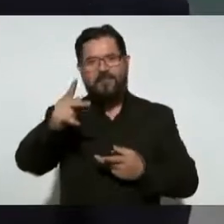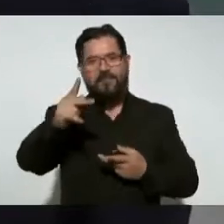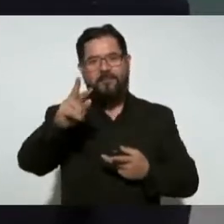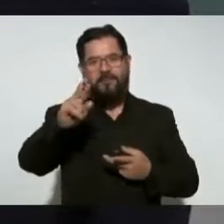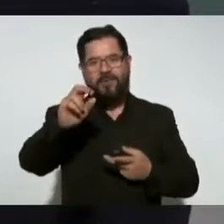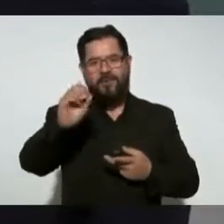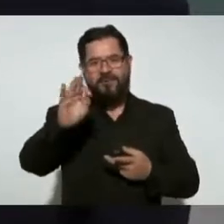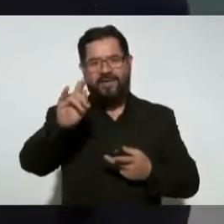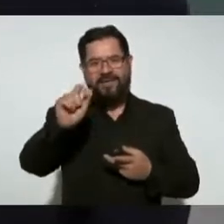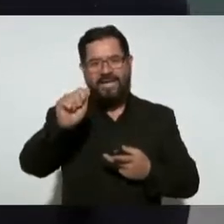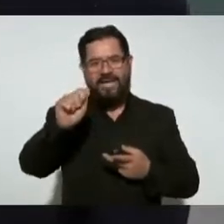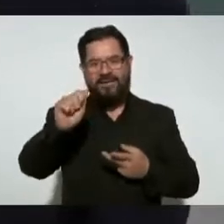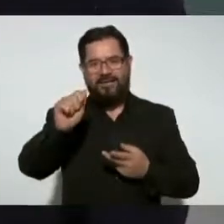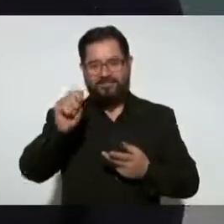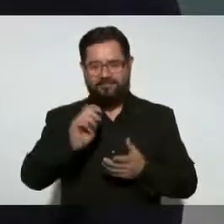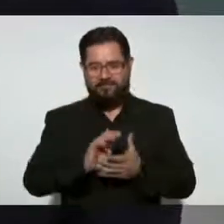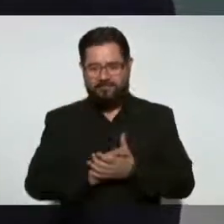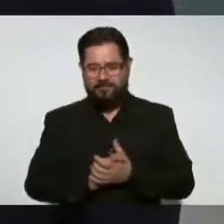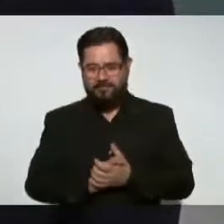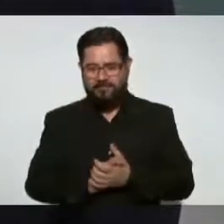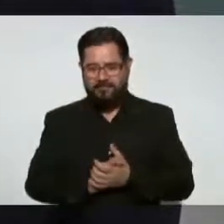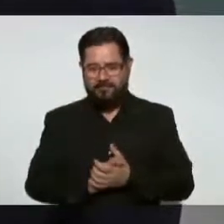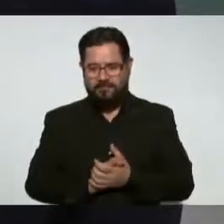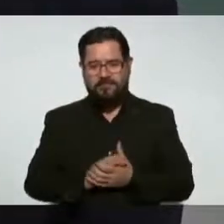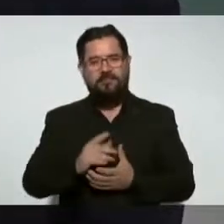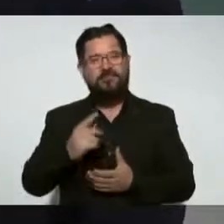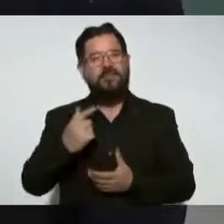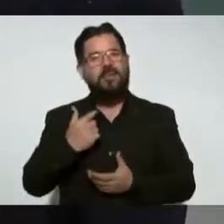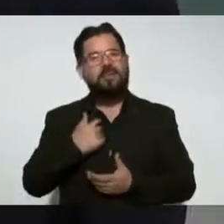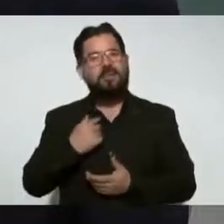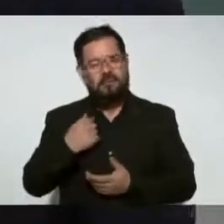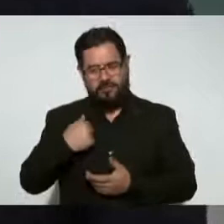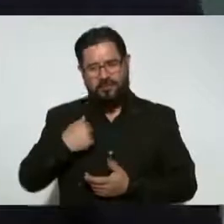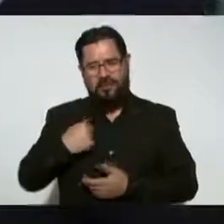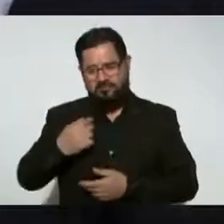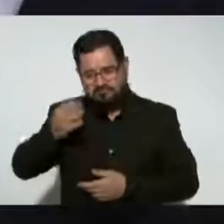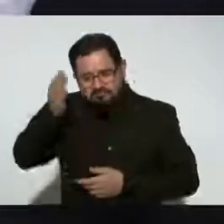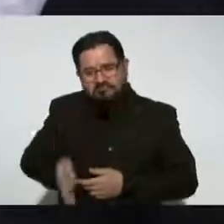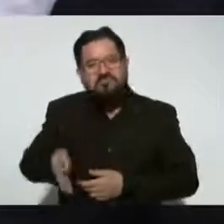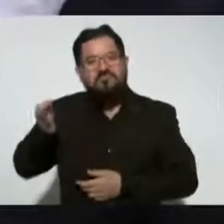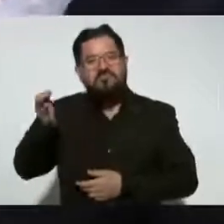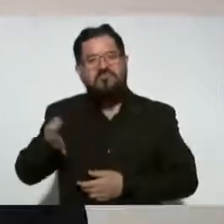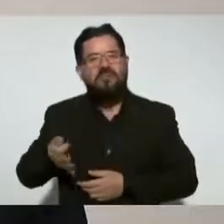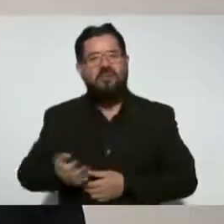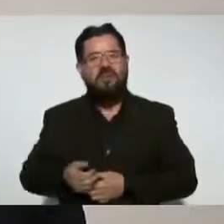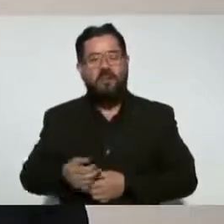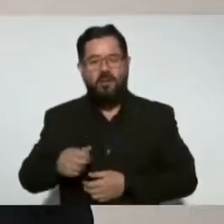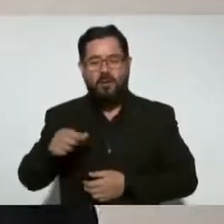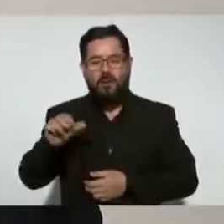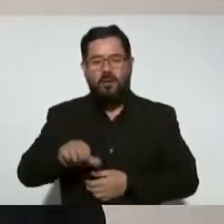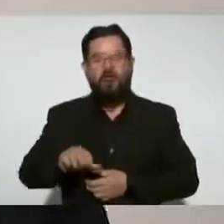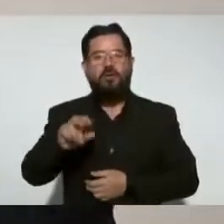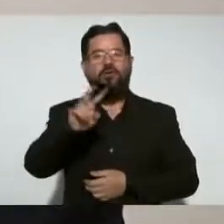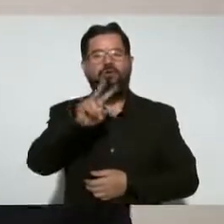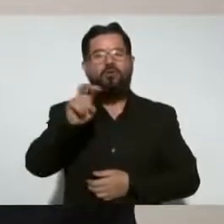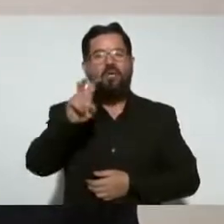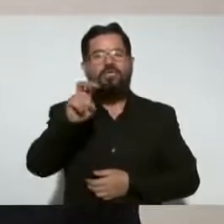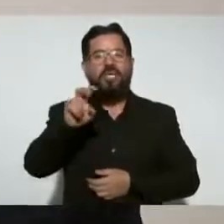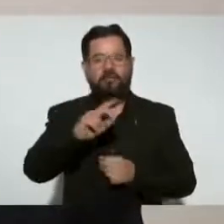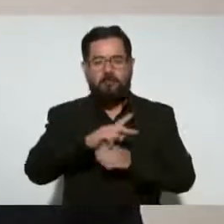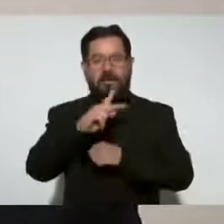de 200 países del mundo, solo tienen hoy acceso a